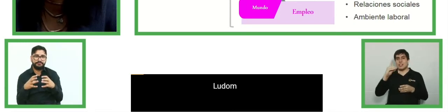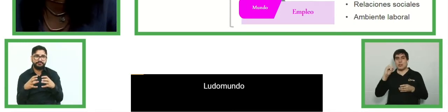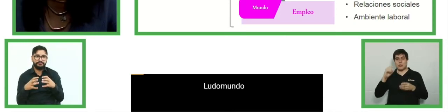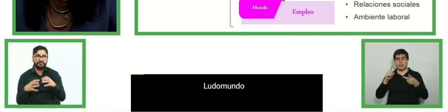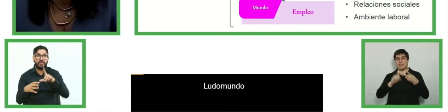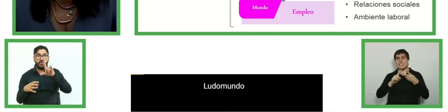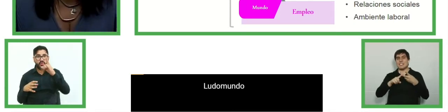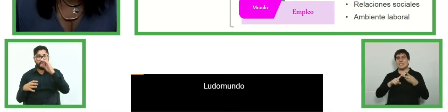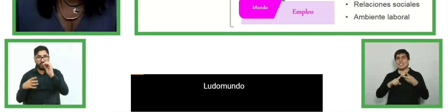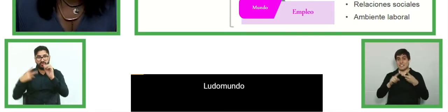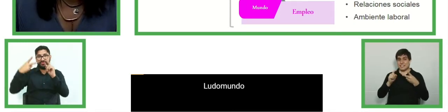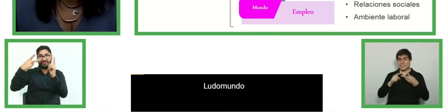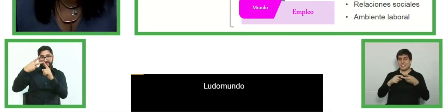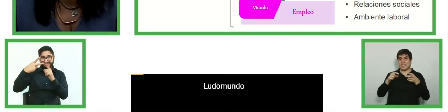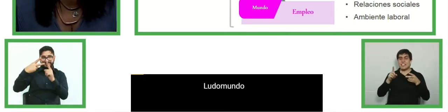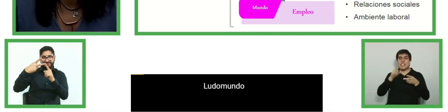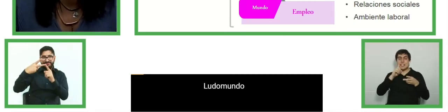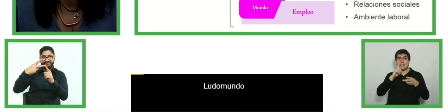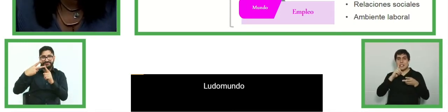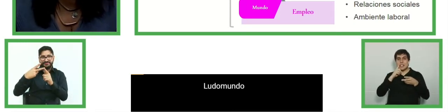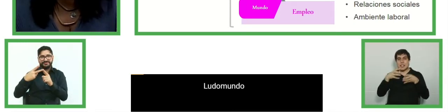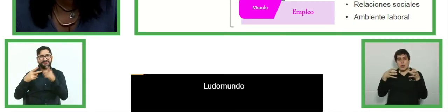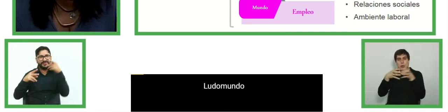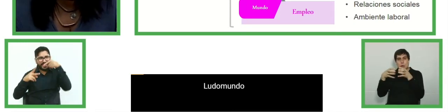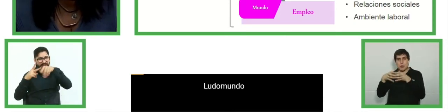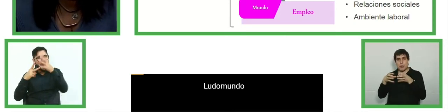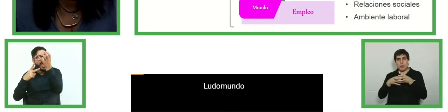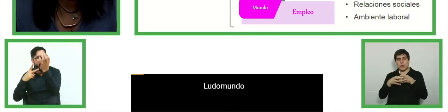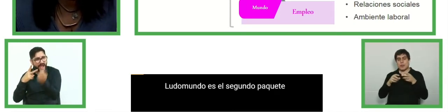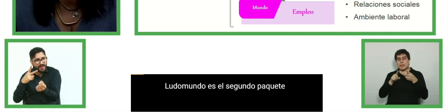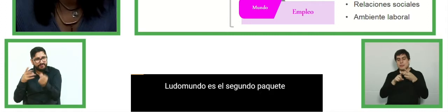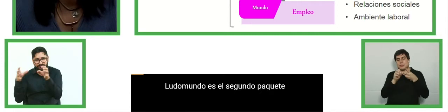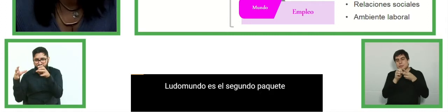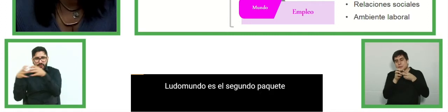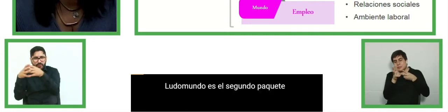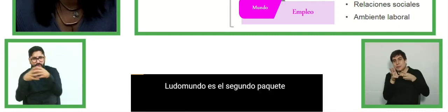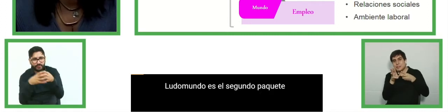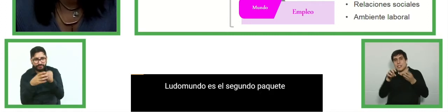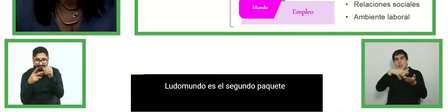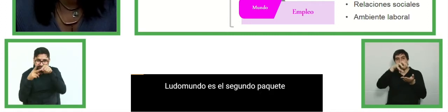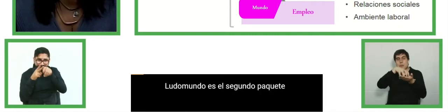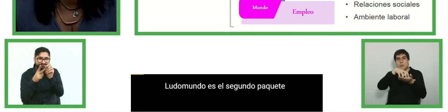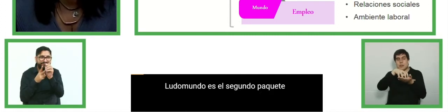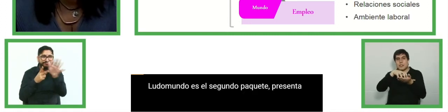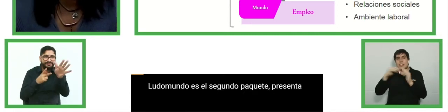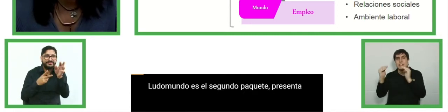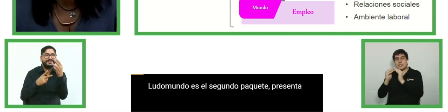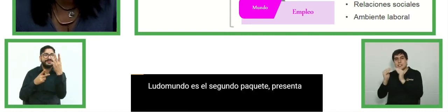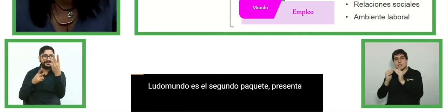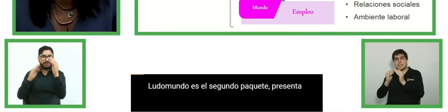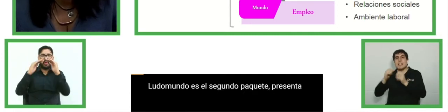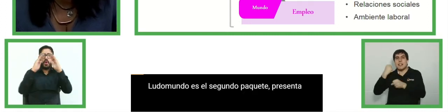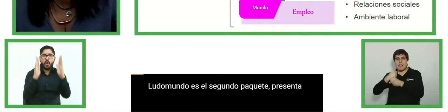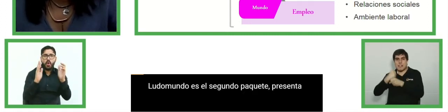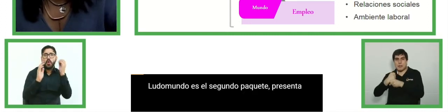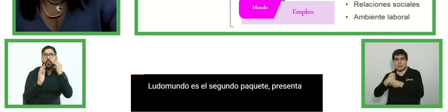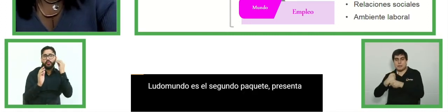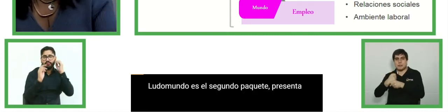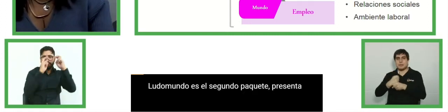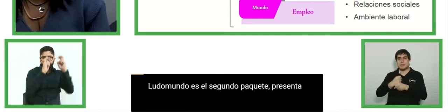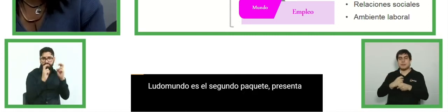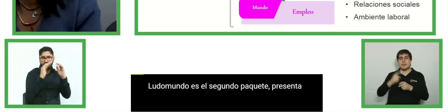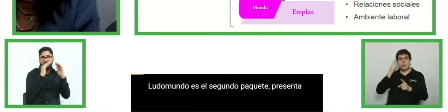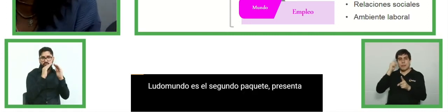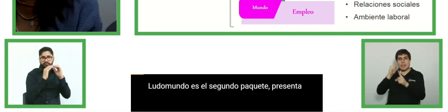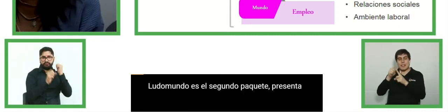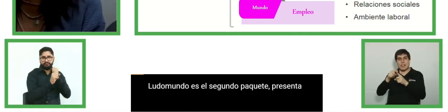paquete. Presenta microjuegos agrupados en 3 escenarios: ciudad, hogar y empleo. Tiene por